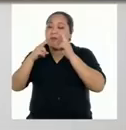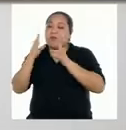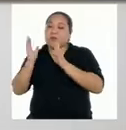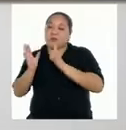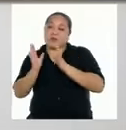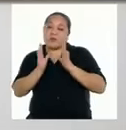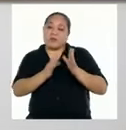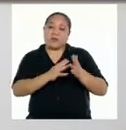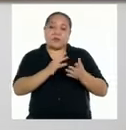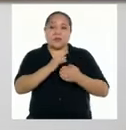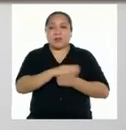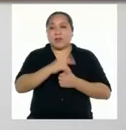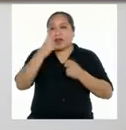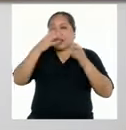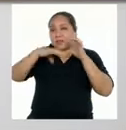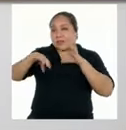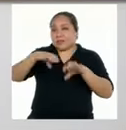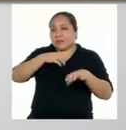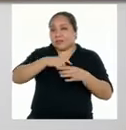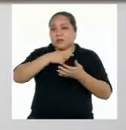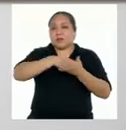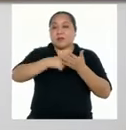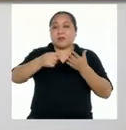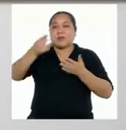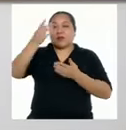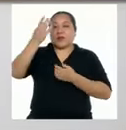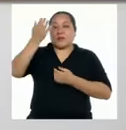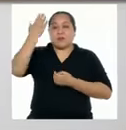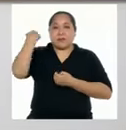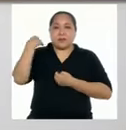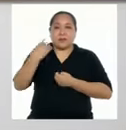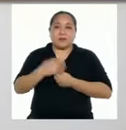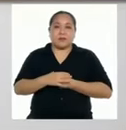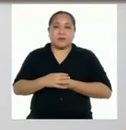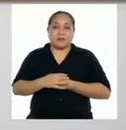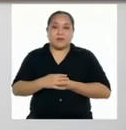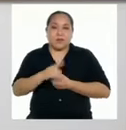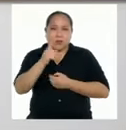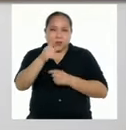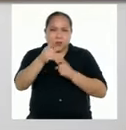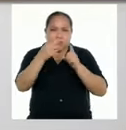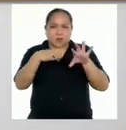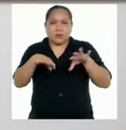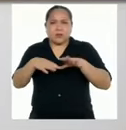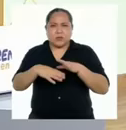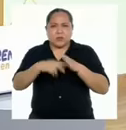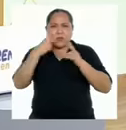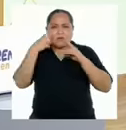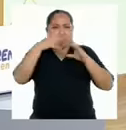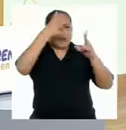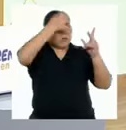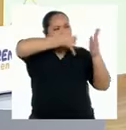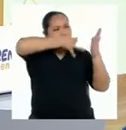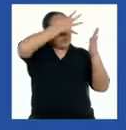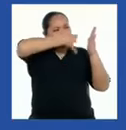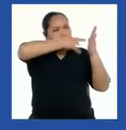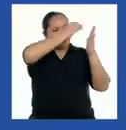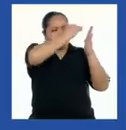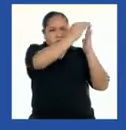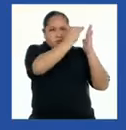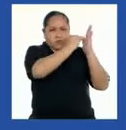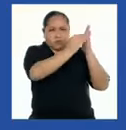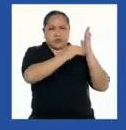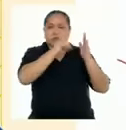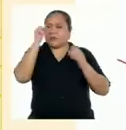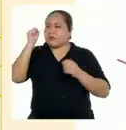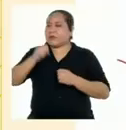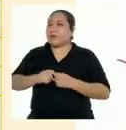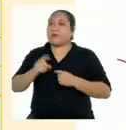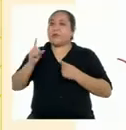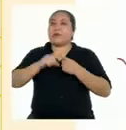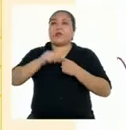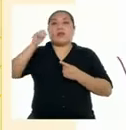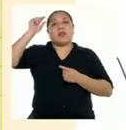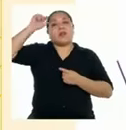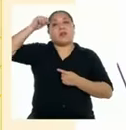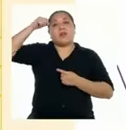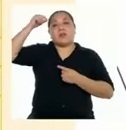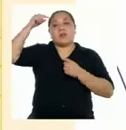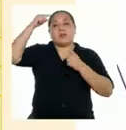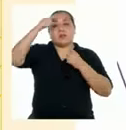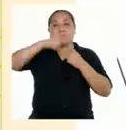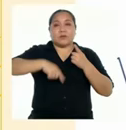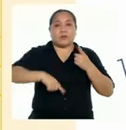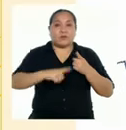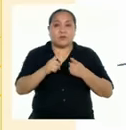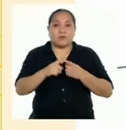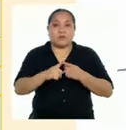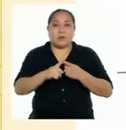pasado. ¡Qué bueno! ¿Lo hiciste considerando los criterios de evaluación? Claro que sí. Recordemos que estos